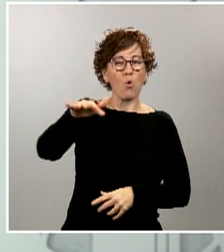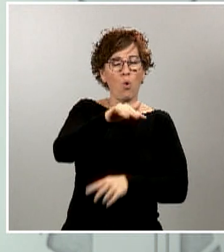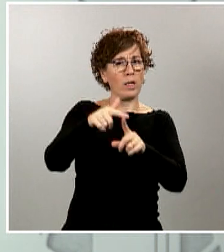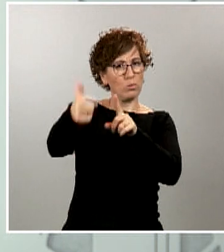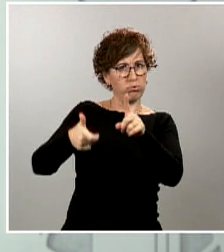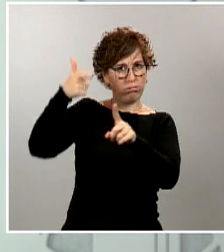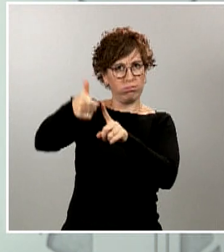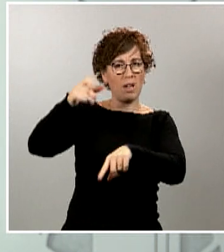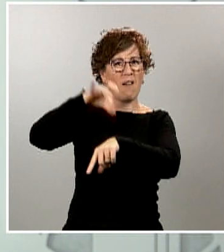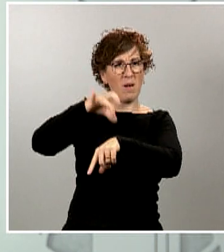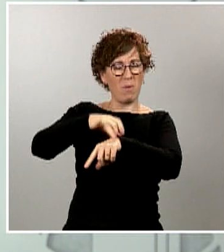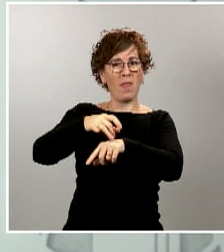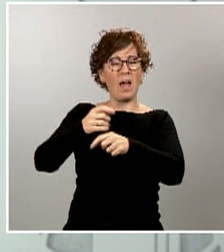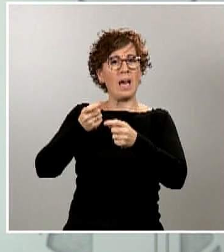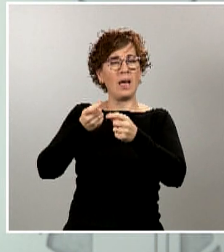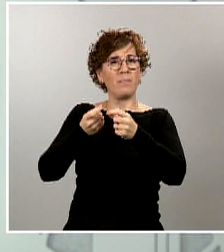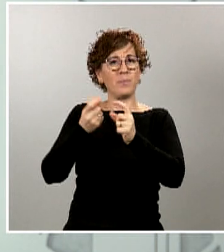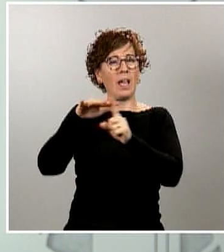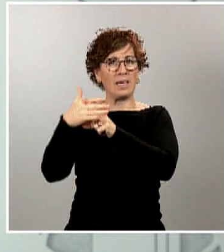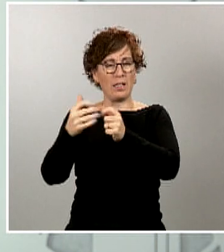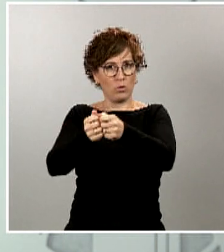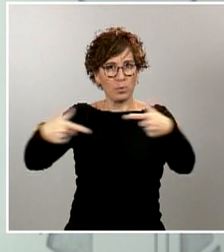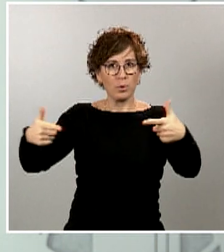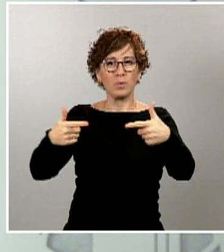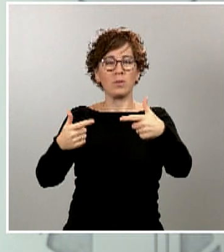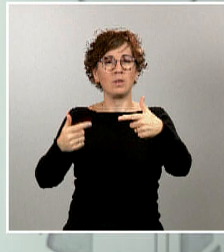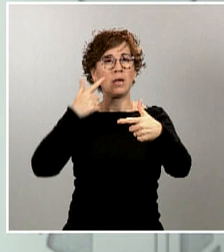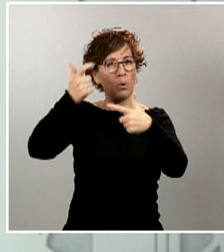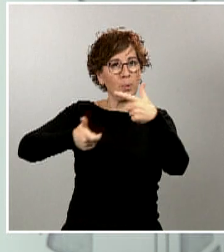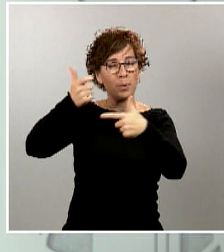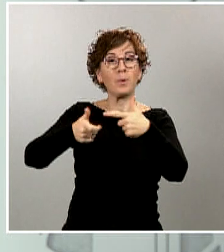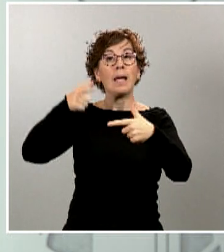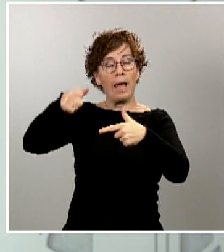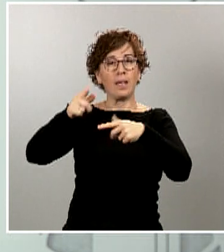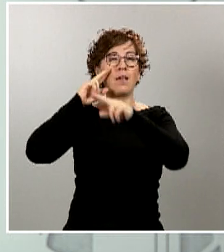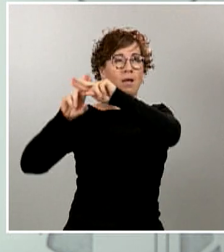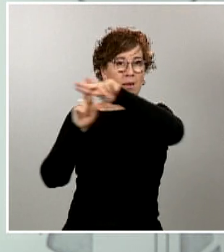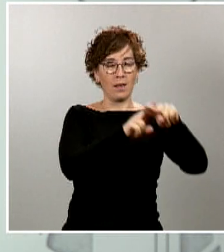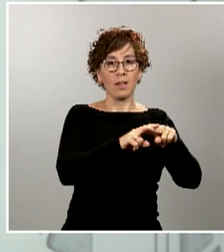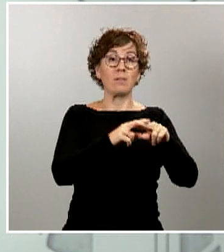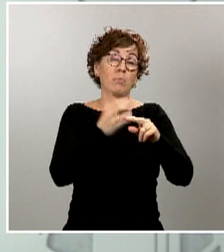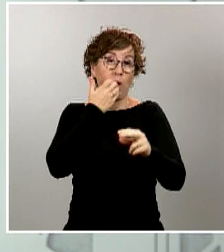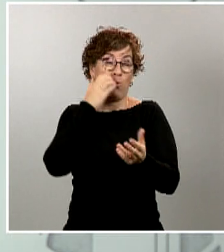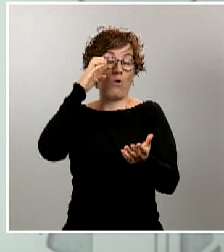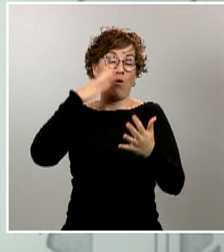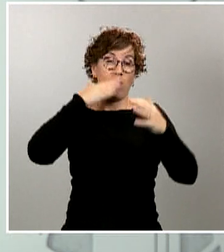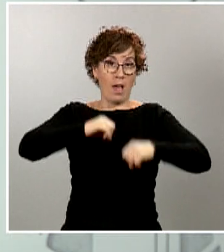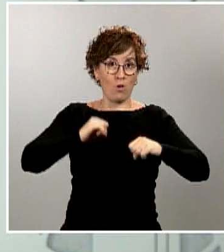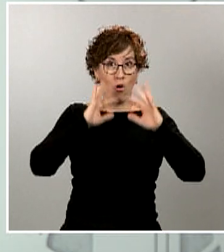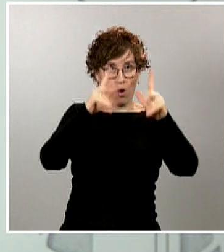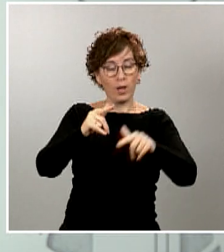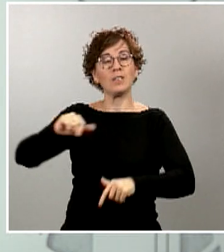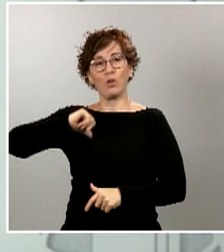de casos, como son los hospitales o las residencias de mayores. Les quiero anunciar que hemos ya procedido